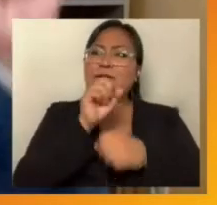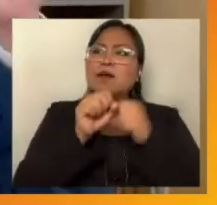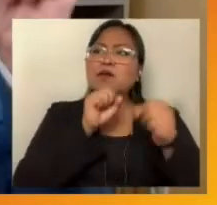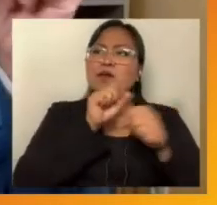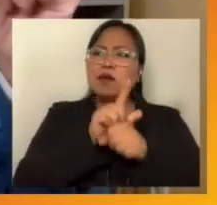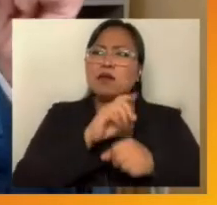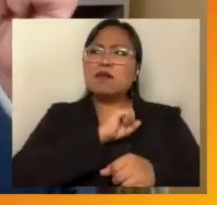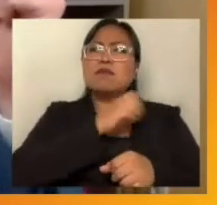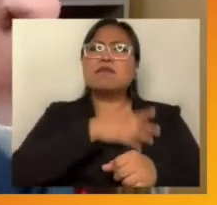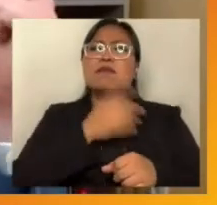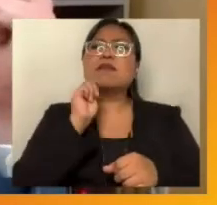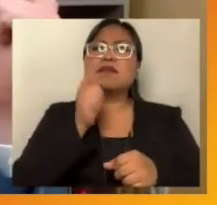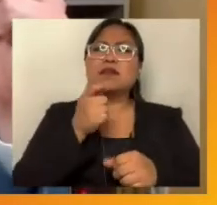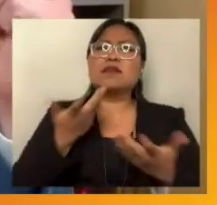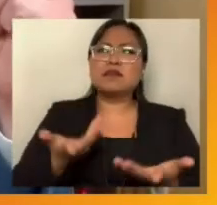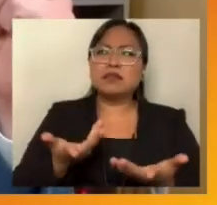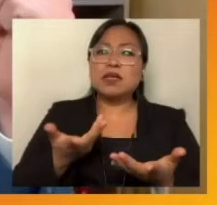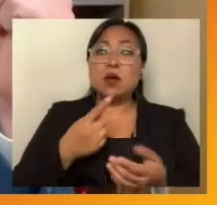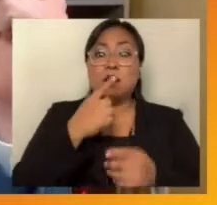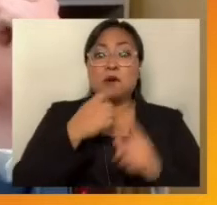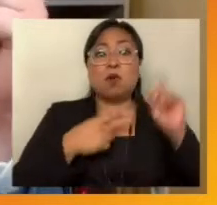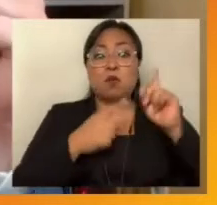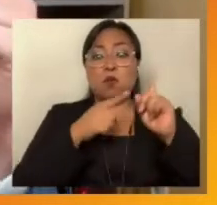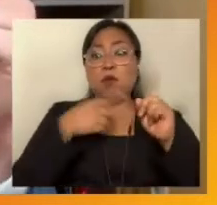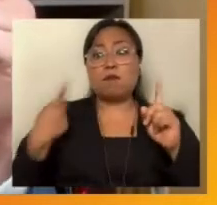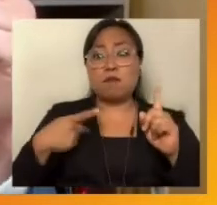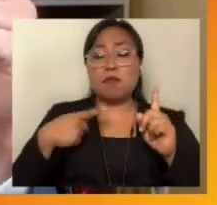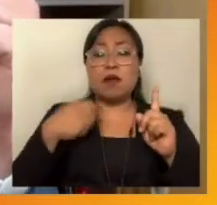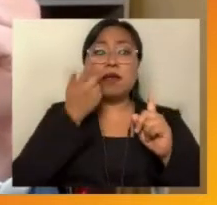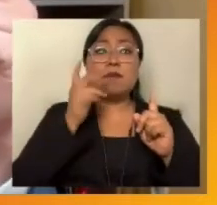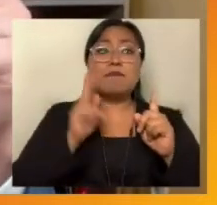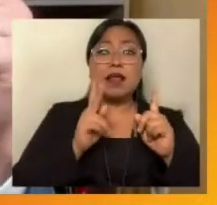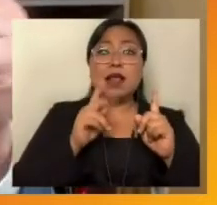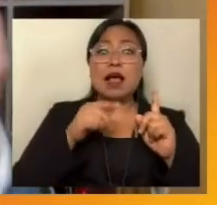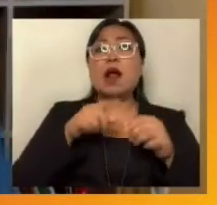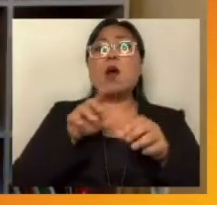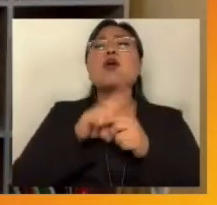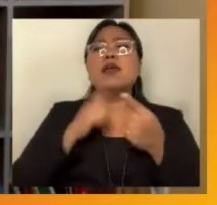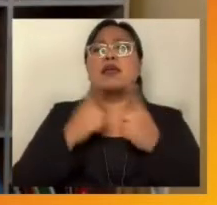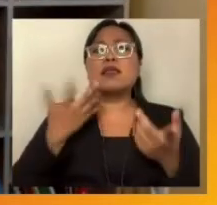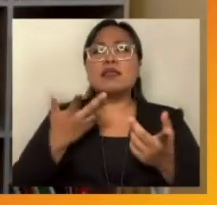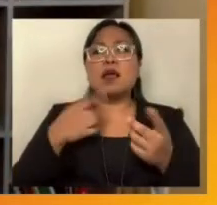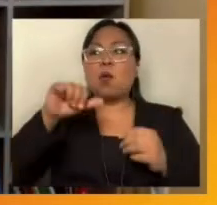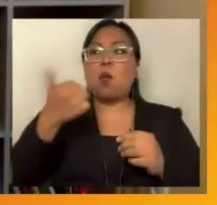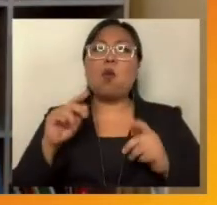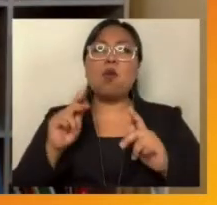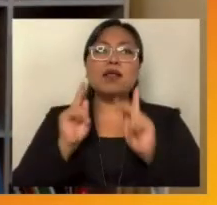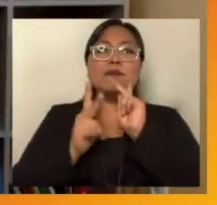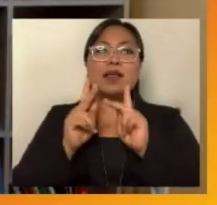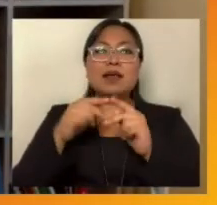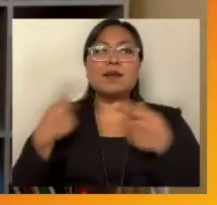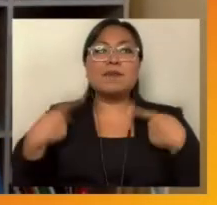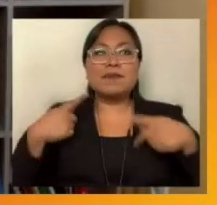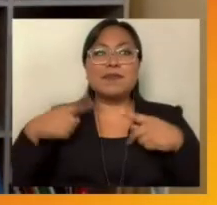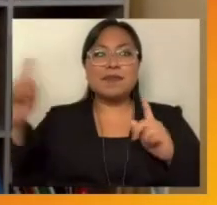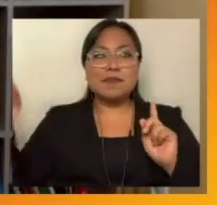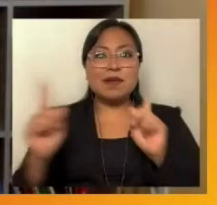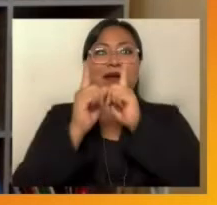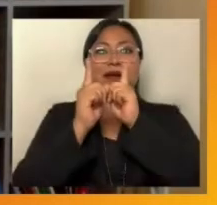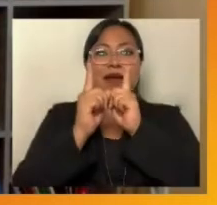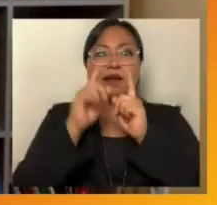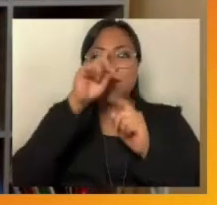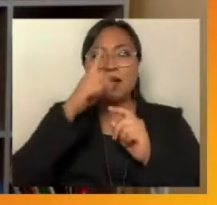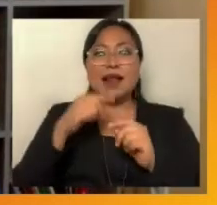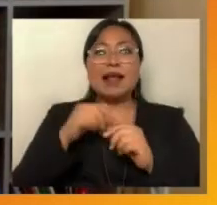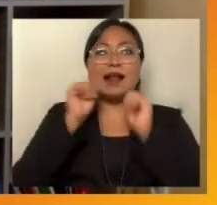que una persona quiere hablar con otra. Tu ONG será potente, pero las